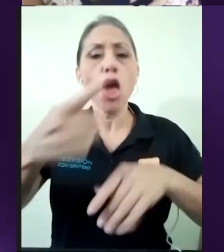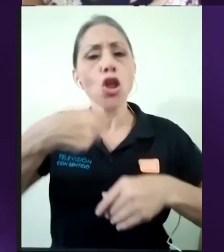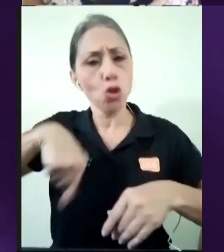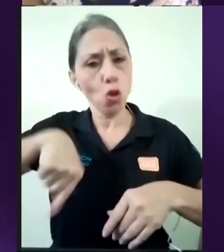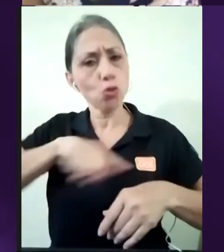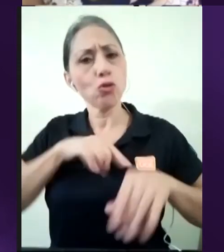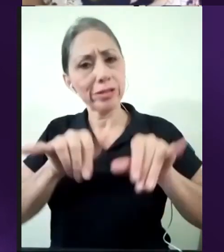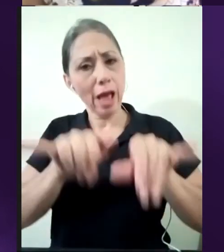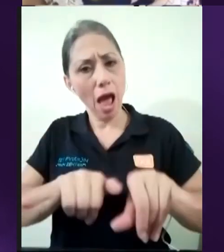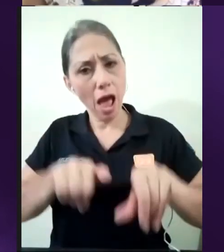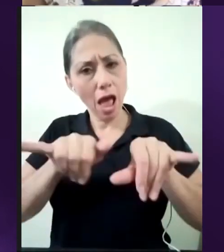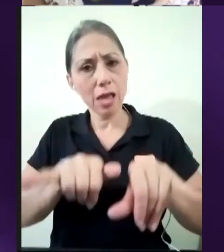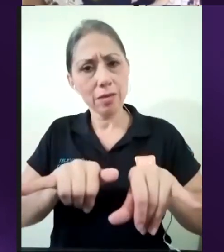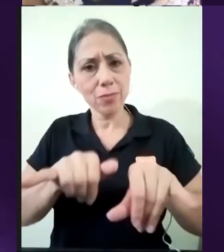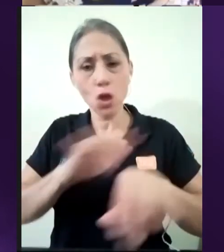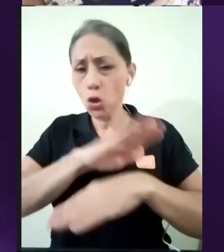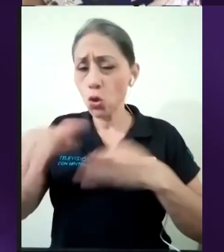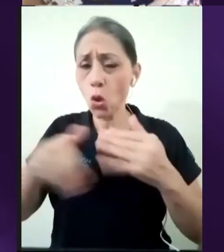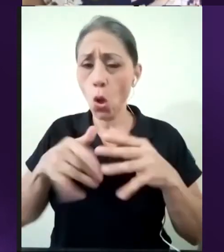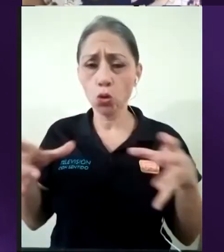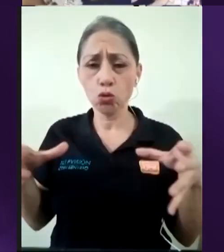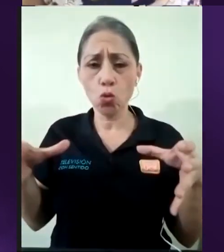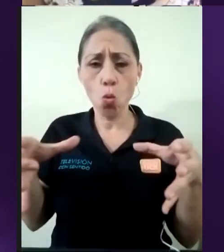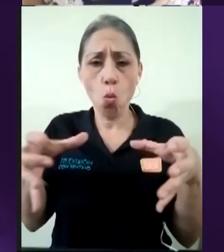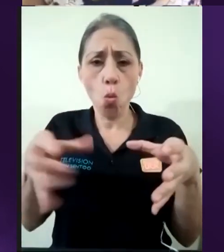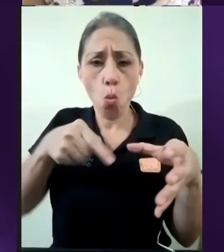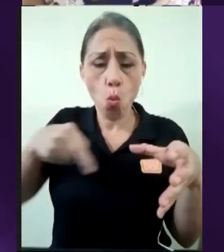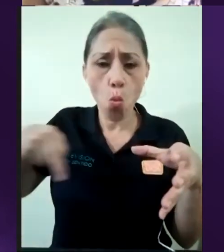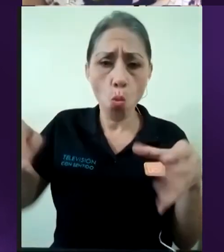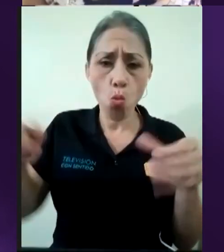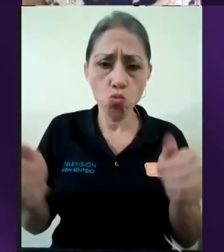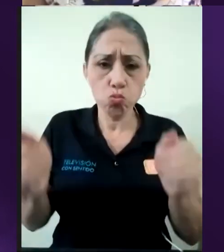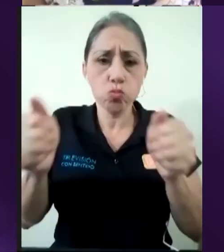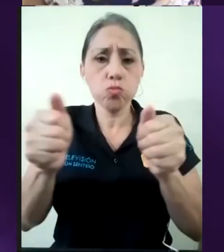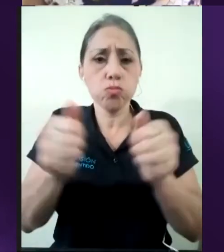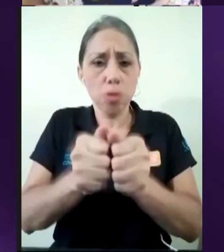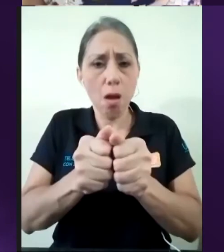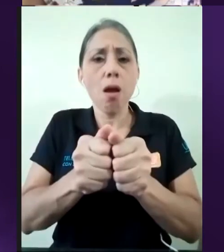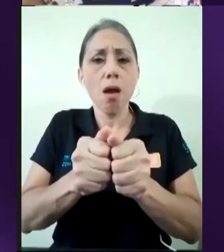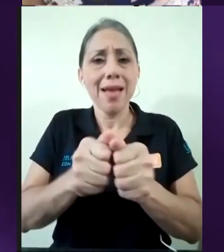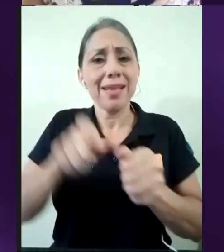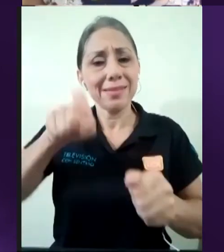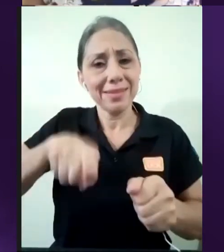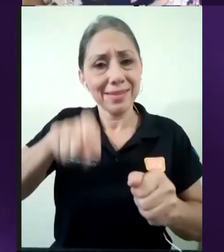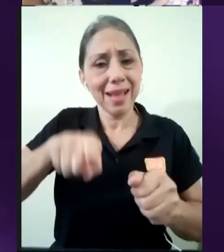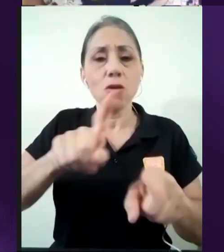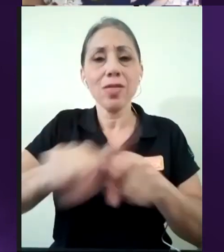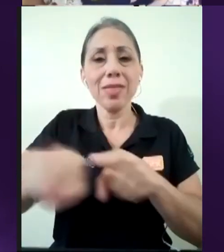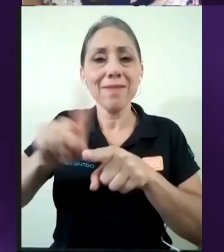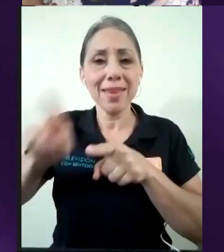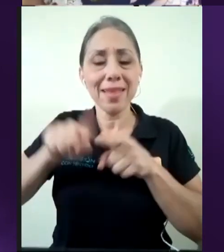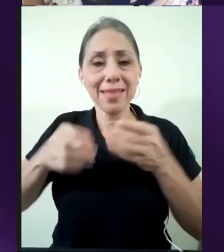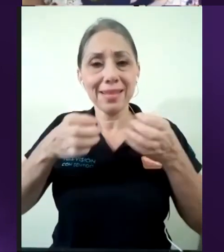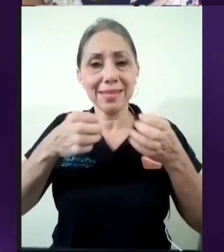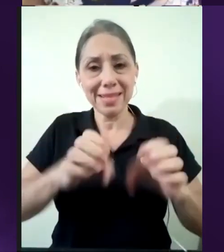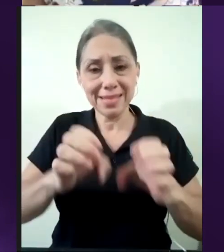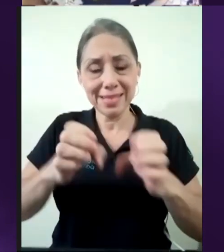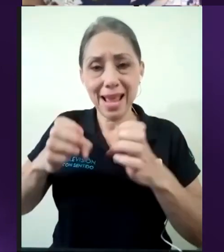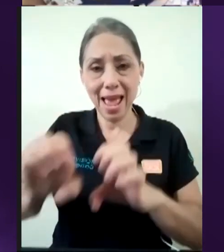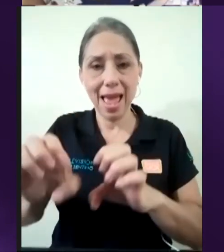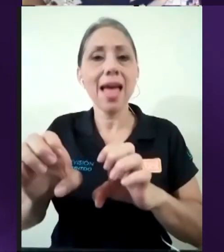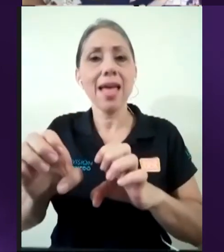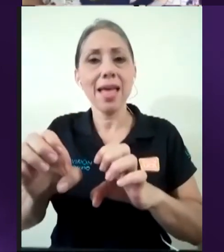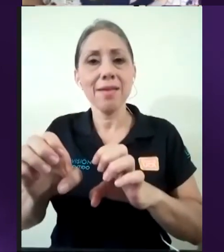juntos y juntas es necesario llevar a cabo las diferentes estrategias. Y